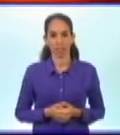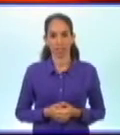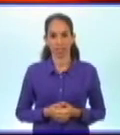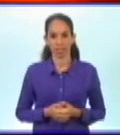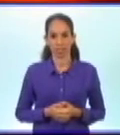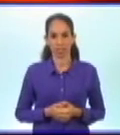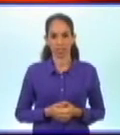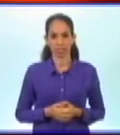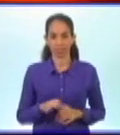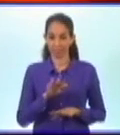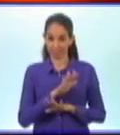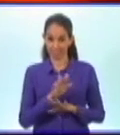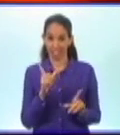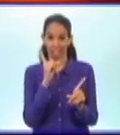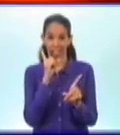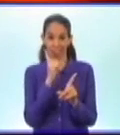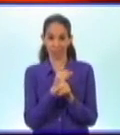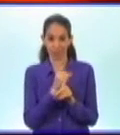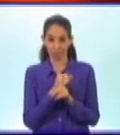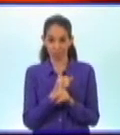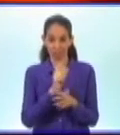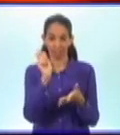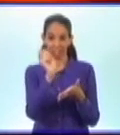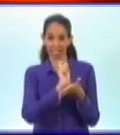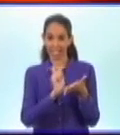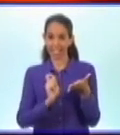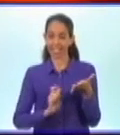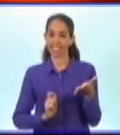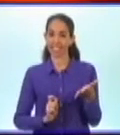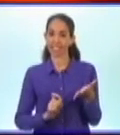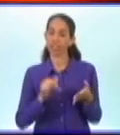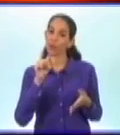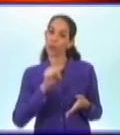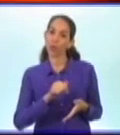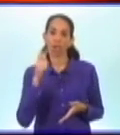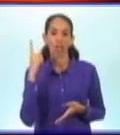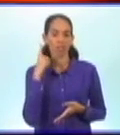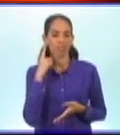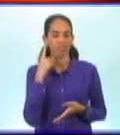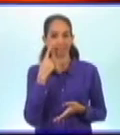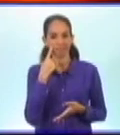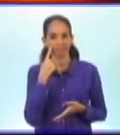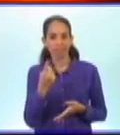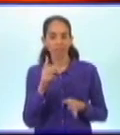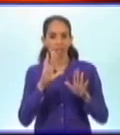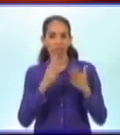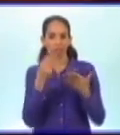Si ya localizaste el texto, te propongo ahora escuchar su lectura.